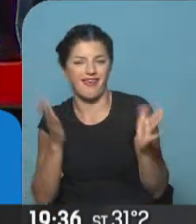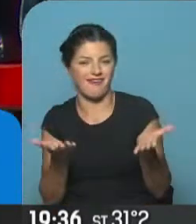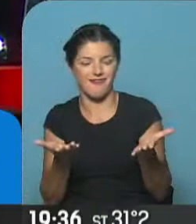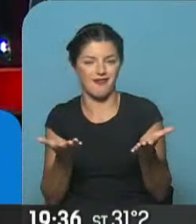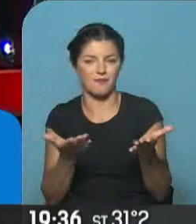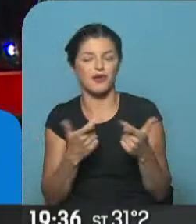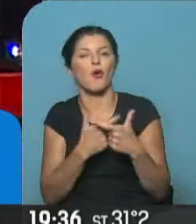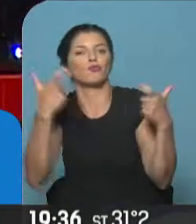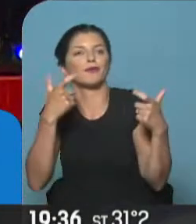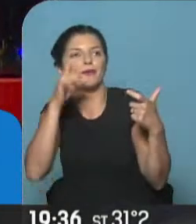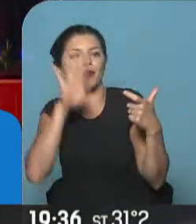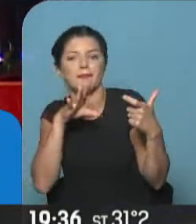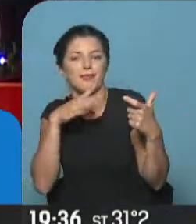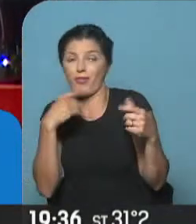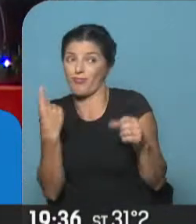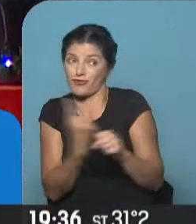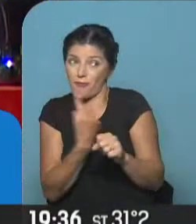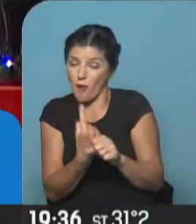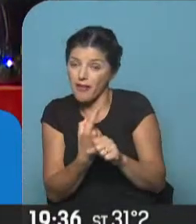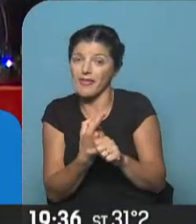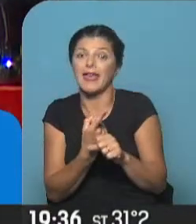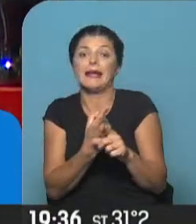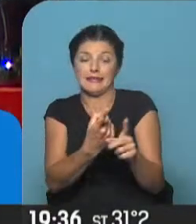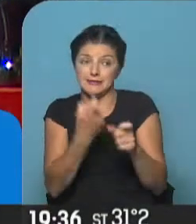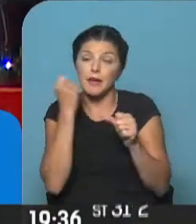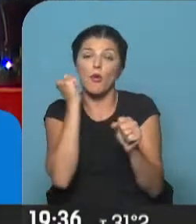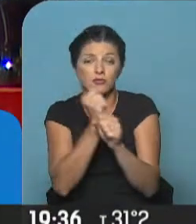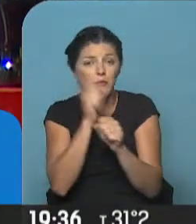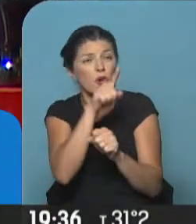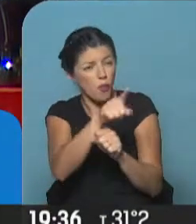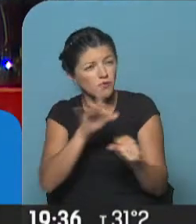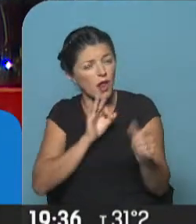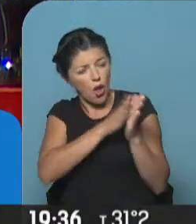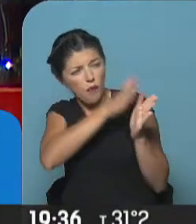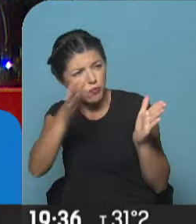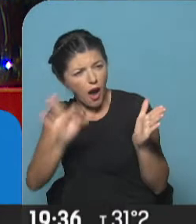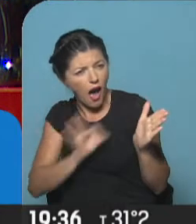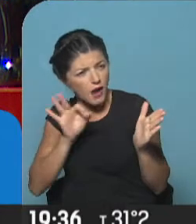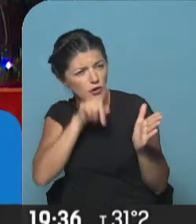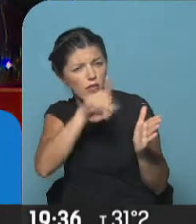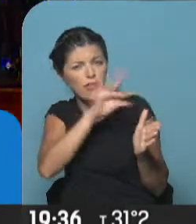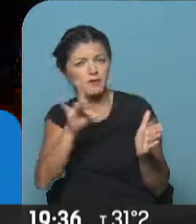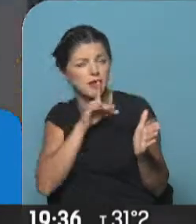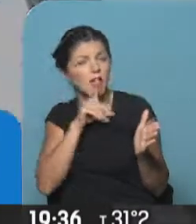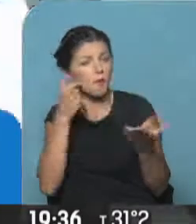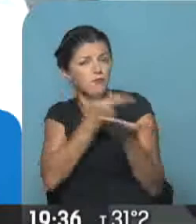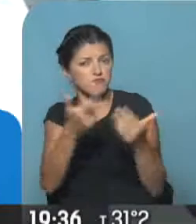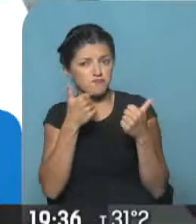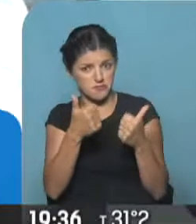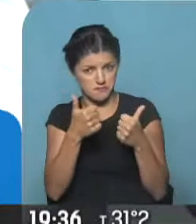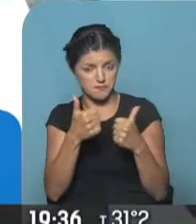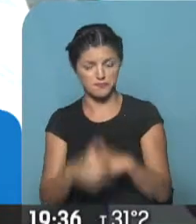no alcanza, sino que tiene que ver con el trabajo y con todo lo que has demostrado en este tiempo junto a todo tu cuerpo técnico. Sí, va a ser el